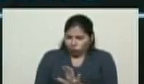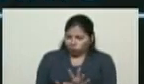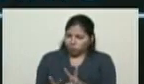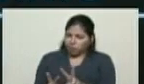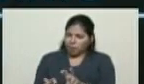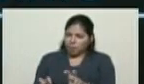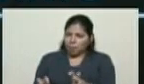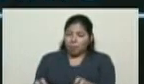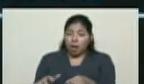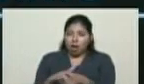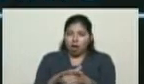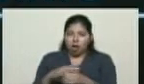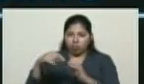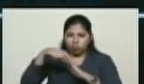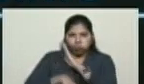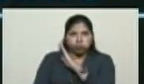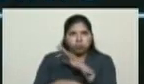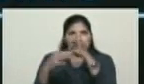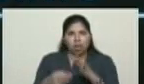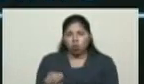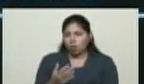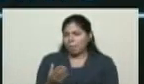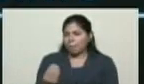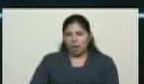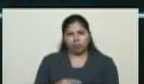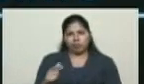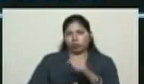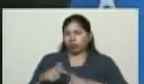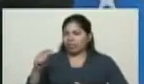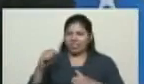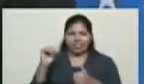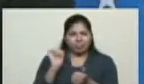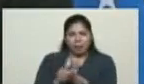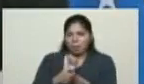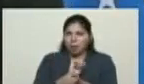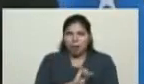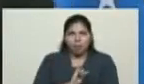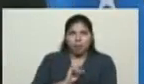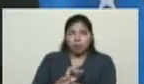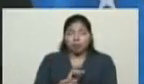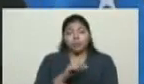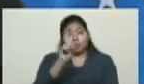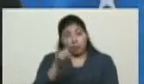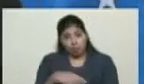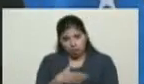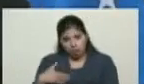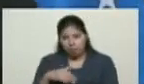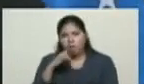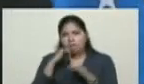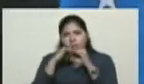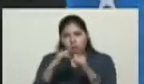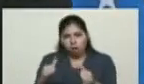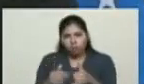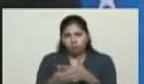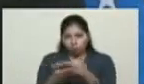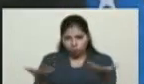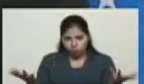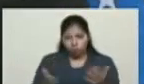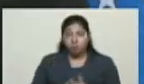se descartan más detenciones. Además de eso, te queremos informar que el día de